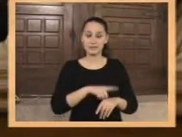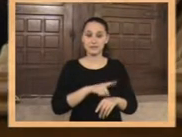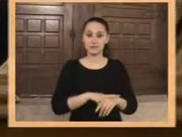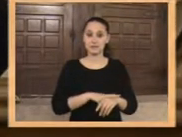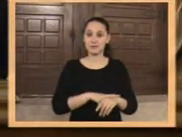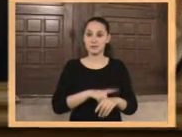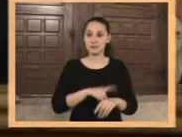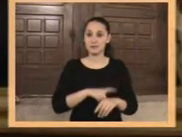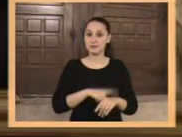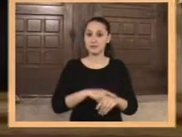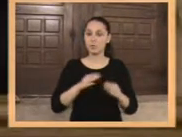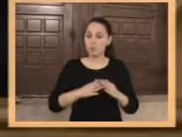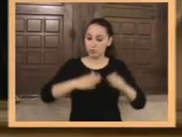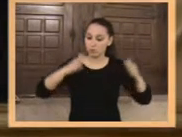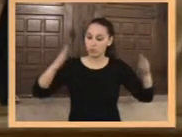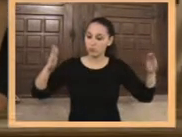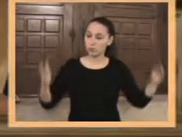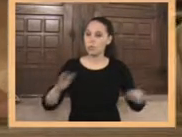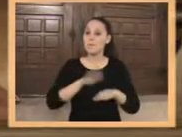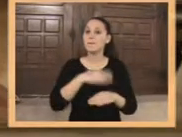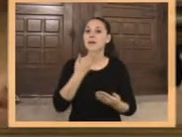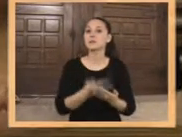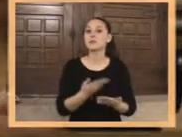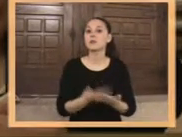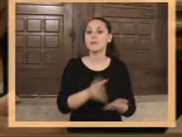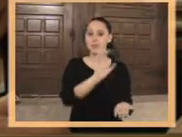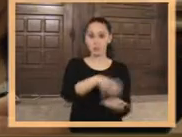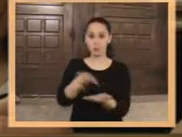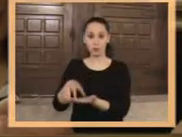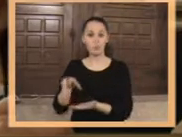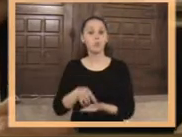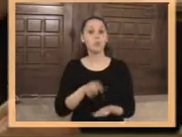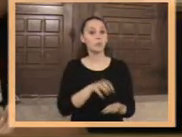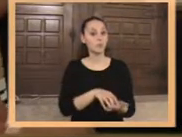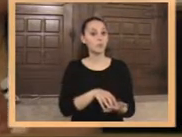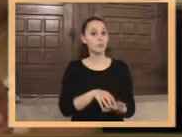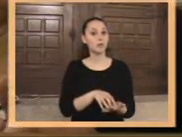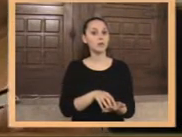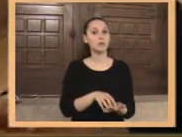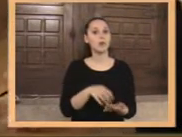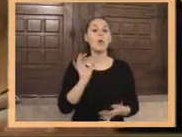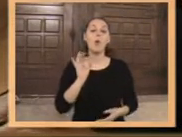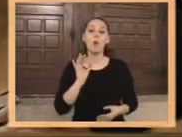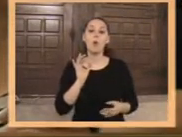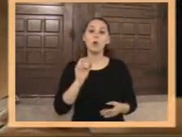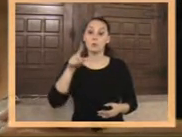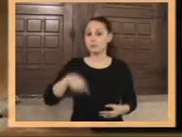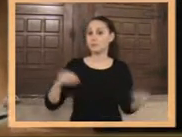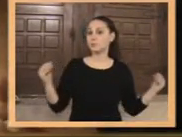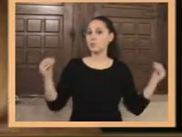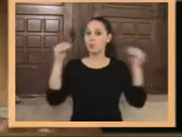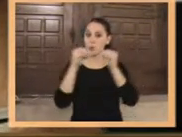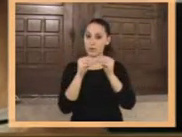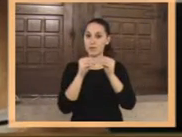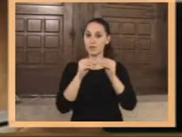personas para solicitar precisamente la instalación de su puesto, ¿no? O incluso podíamos coincidir precisamente también en la nueva